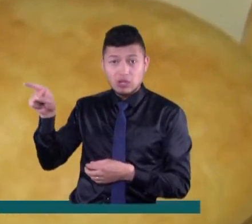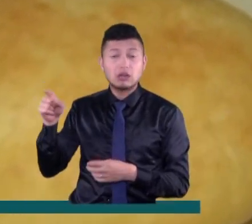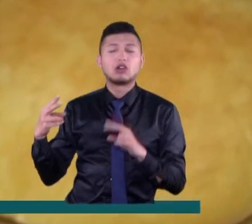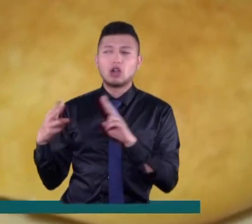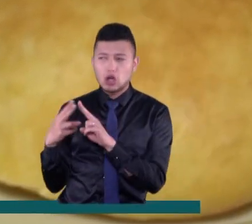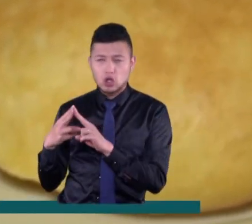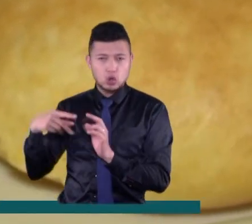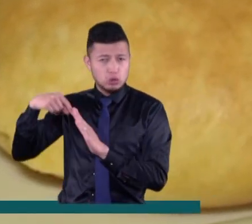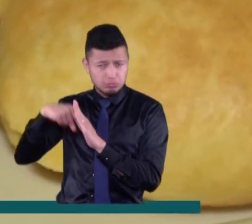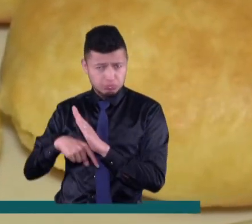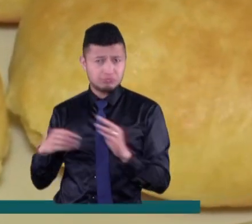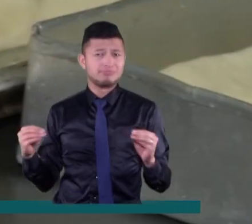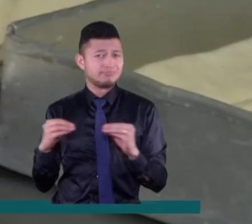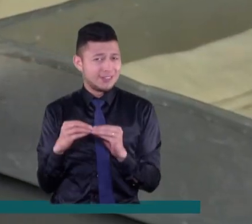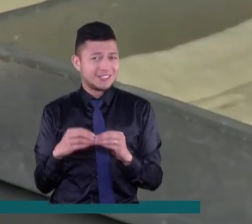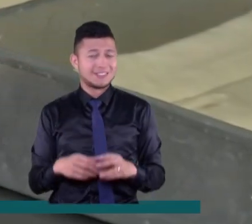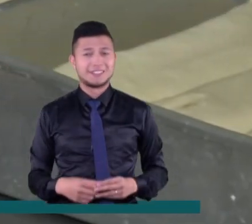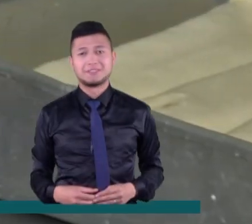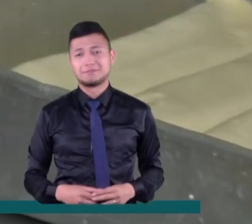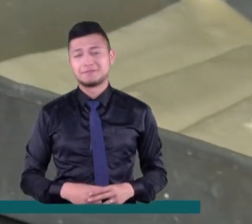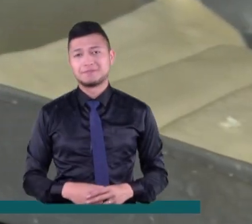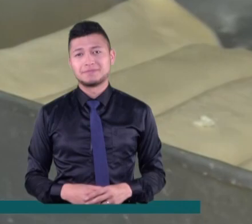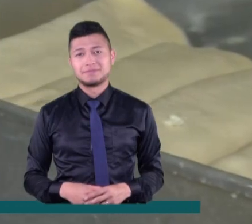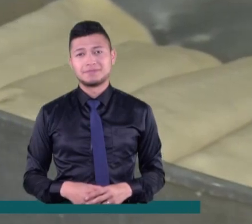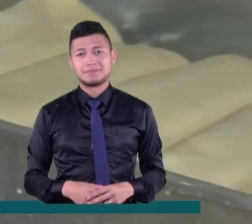él también conoce muy bien.